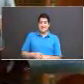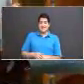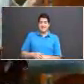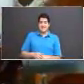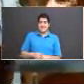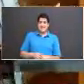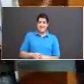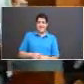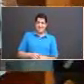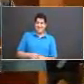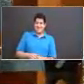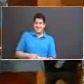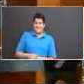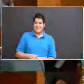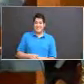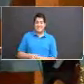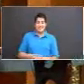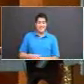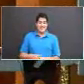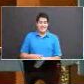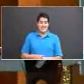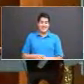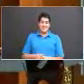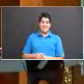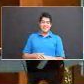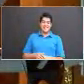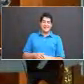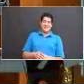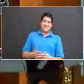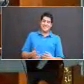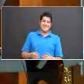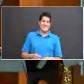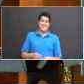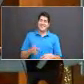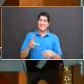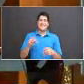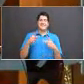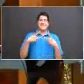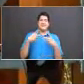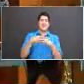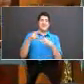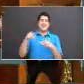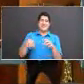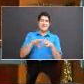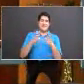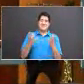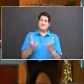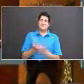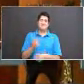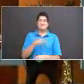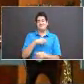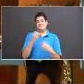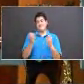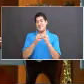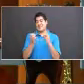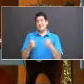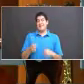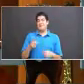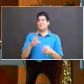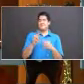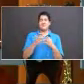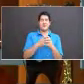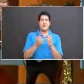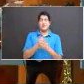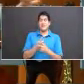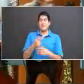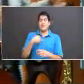Entonces ya, si usted fue de Belén, pero la cuestión o del Inca, no importa, no se preocupe. Aquí lo que le quiero contar yo es